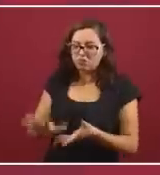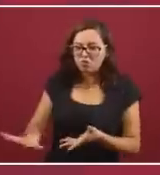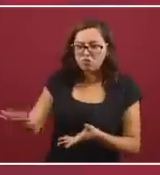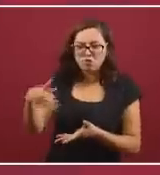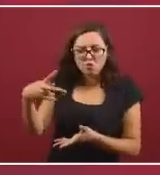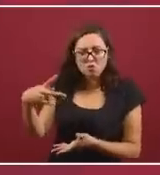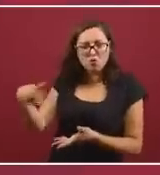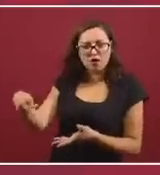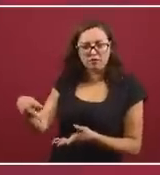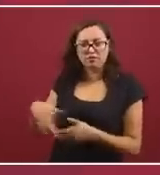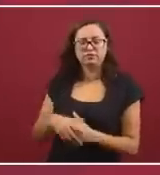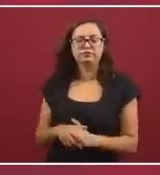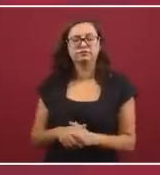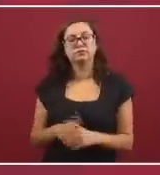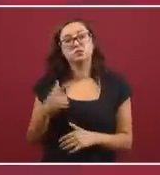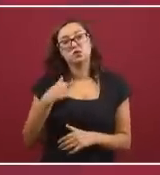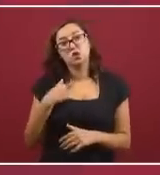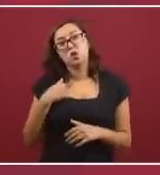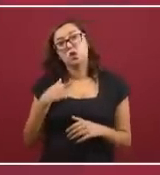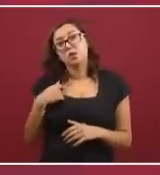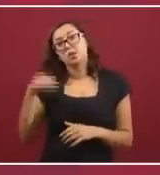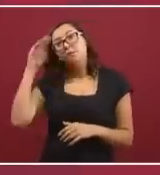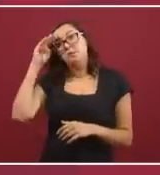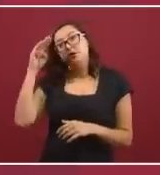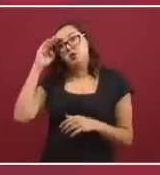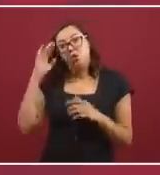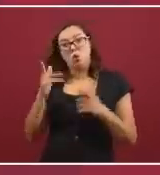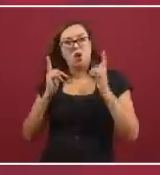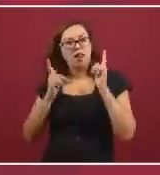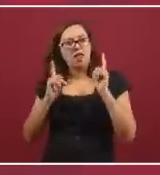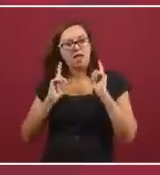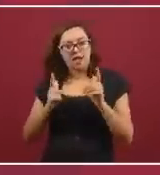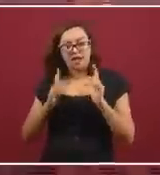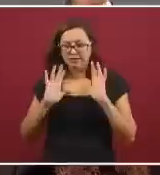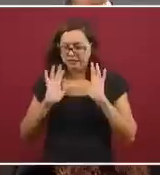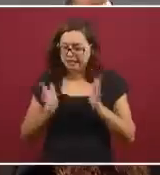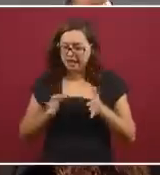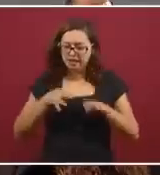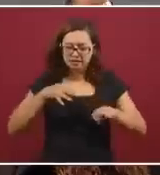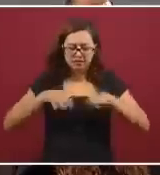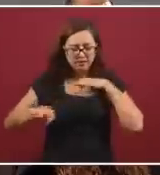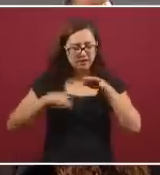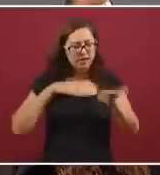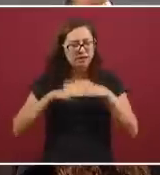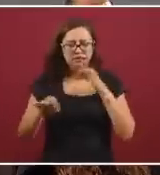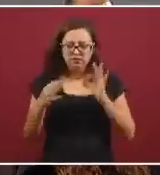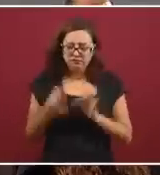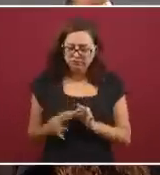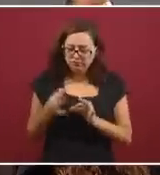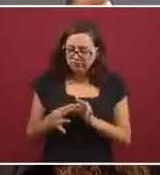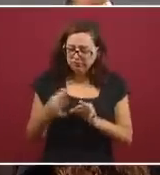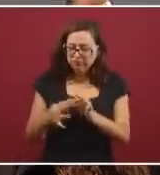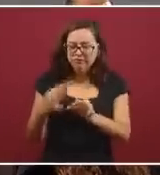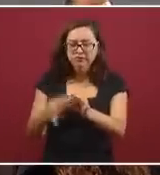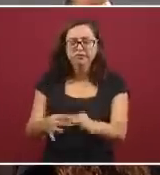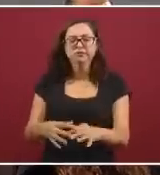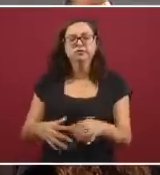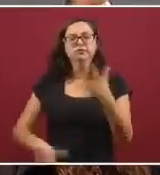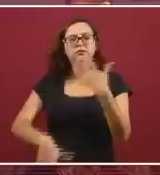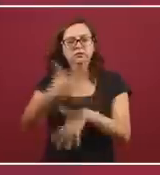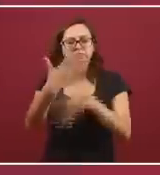funcionar bien y cada 15 días